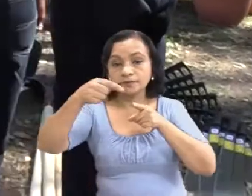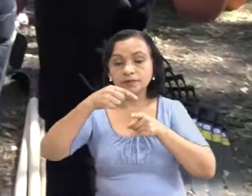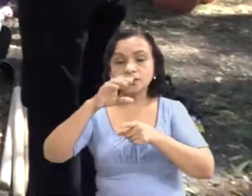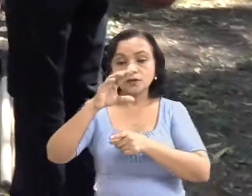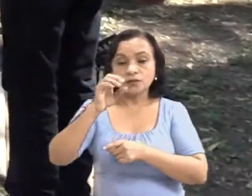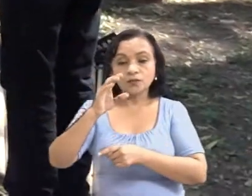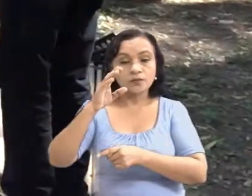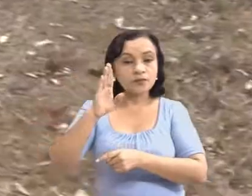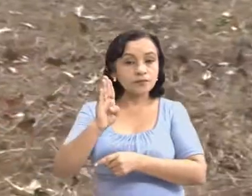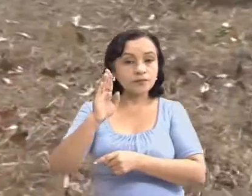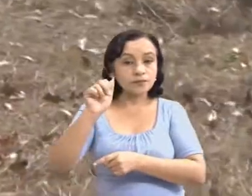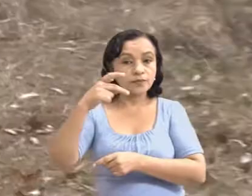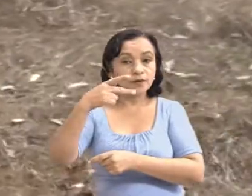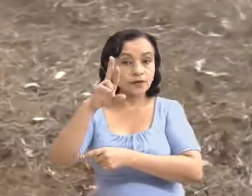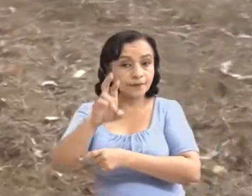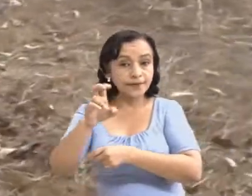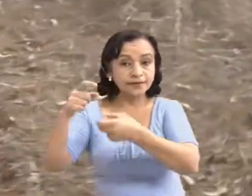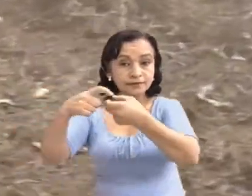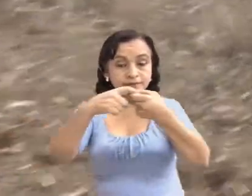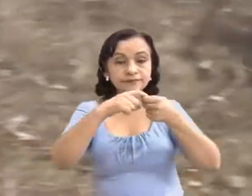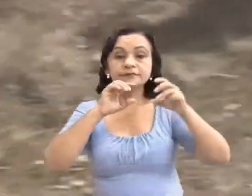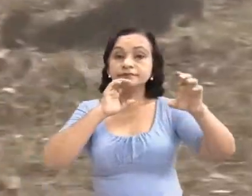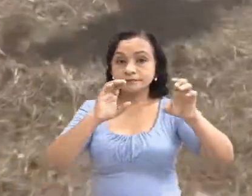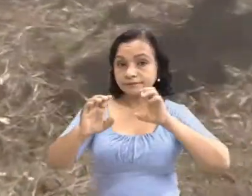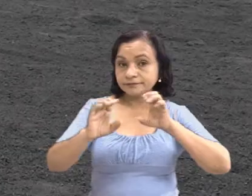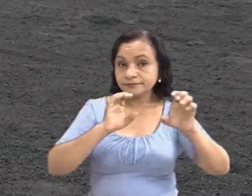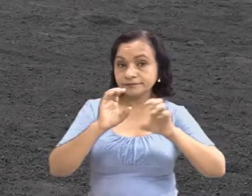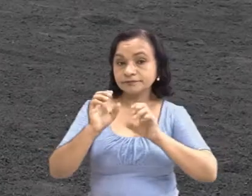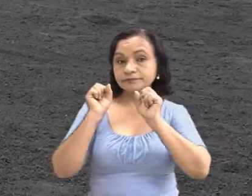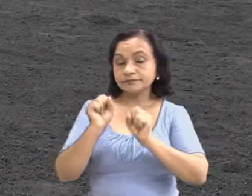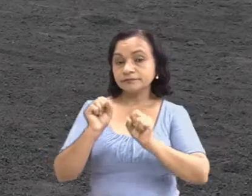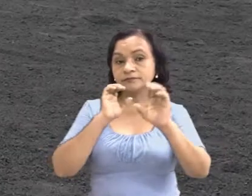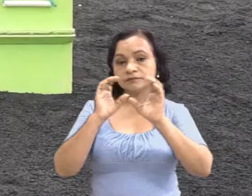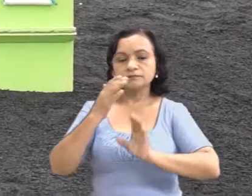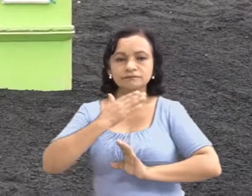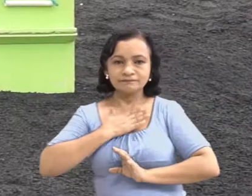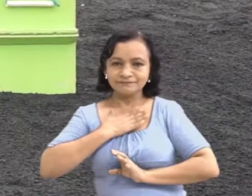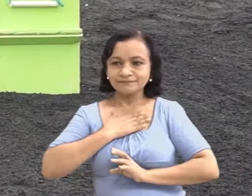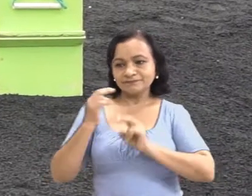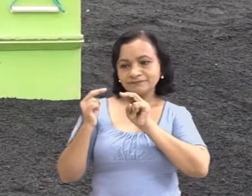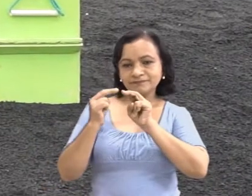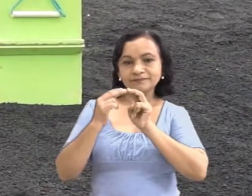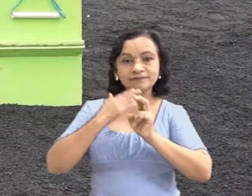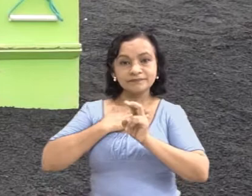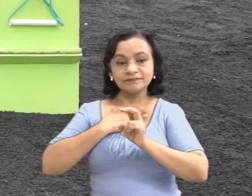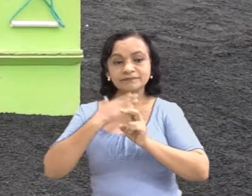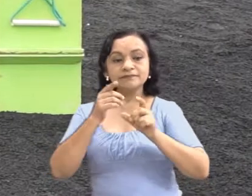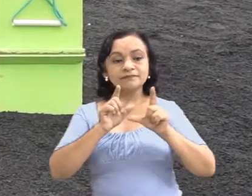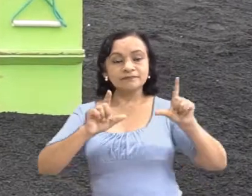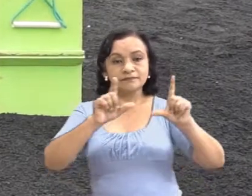del COMUPRET. En este caso, pues el nivel de coordinación y de comunicación lo tenemos con mi persona y con la